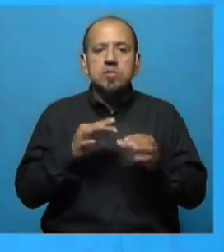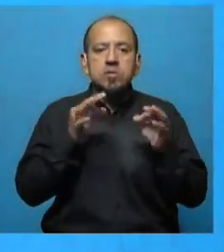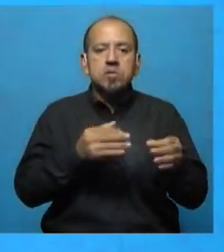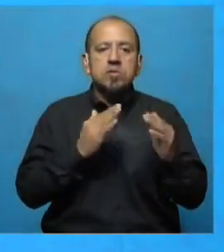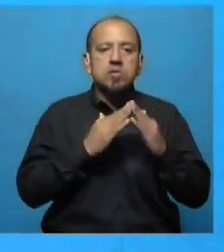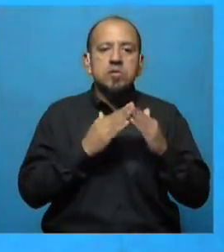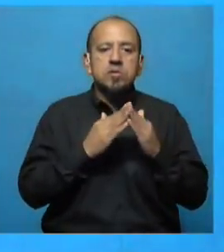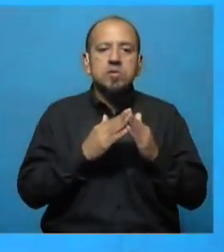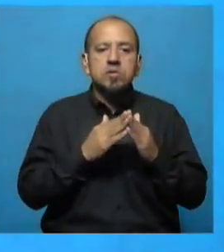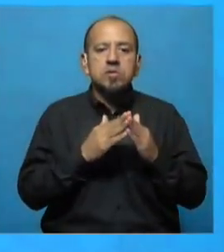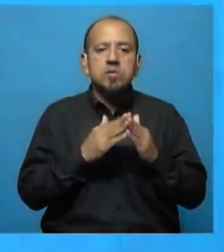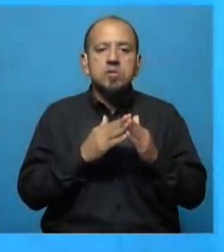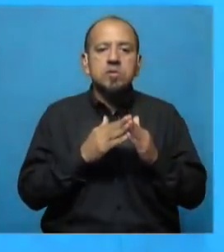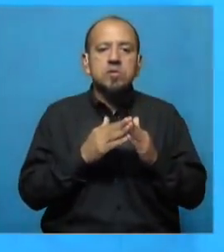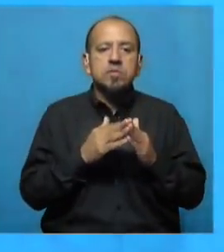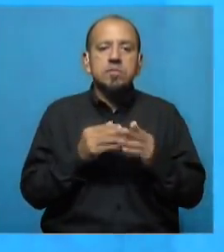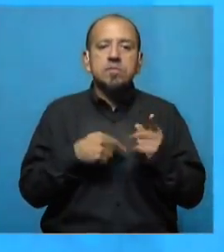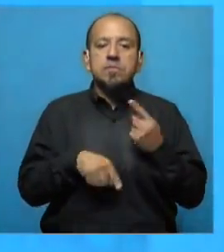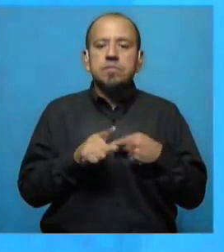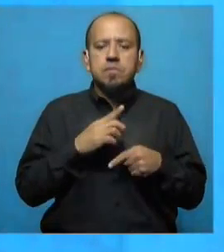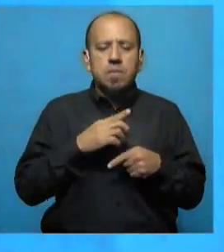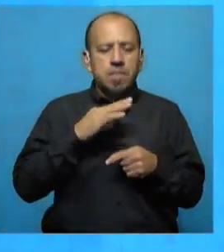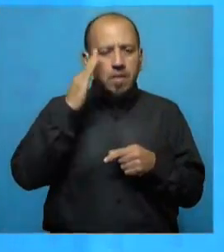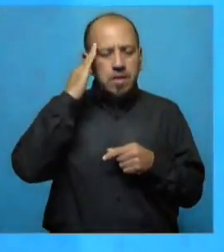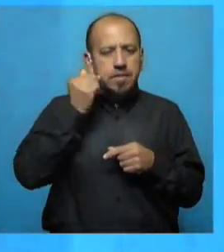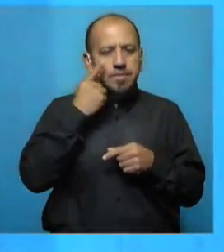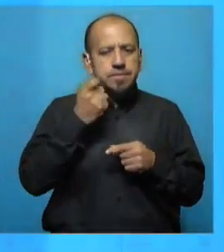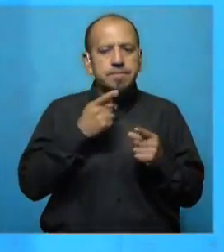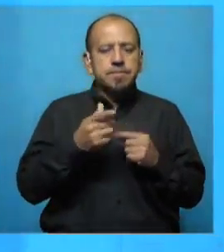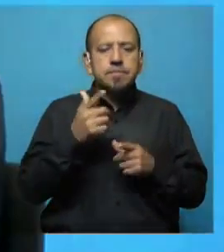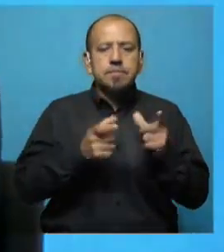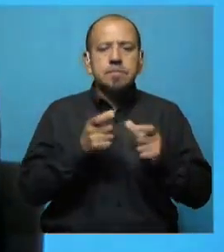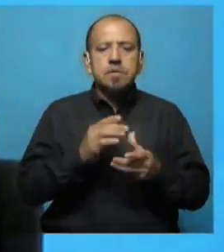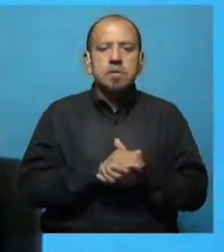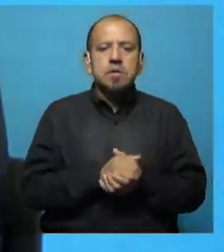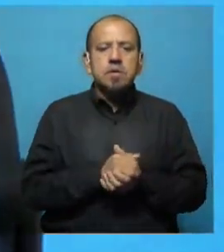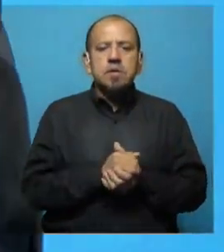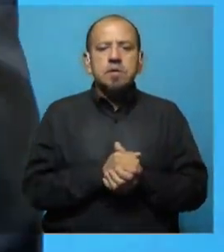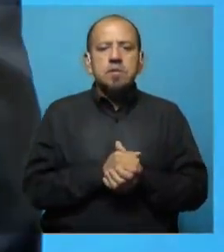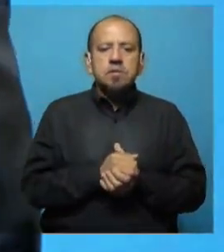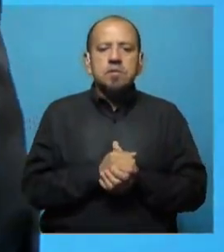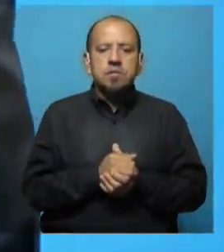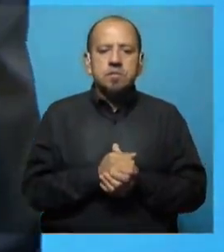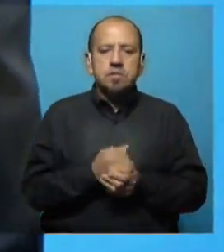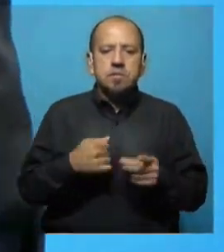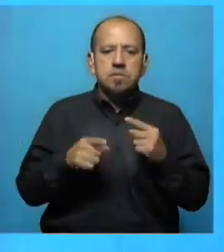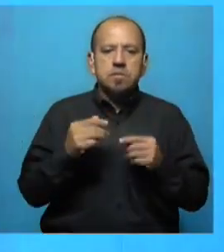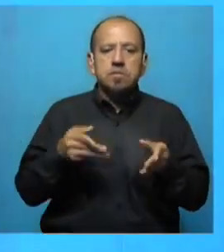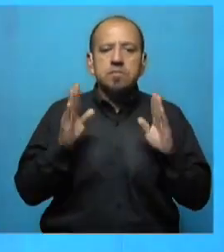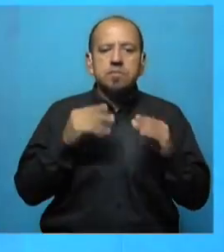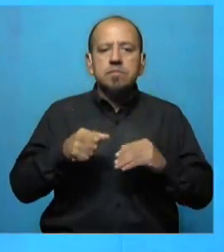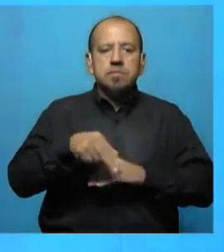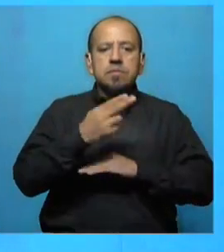el pulso está en bueno entender o ver de qué está hablando la gente no tomarse muchos ascensores en el día que ahí el